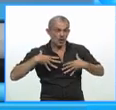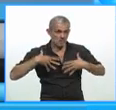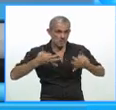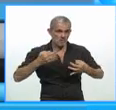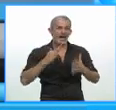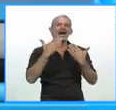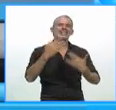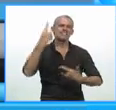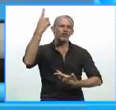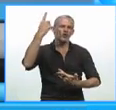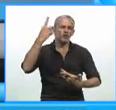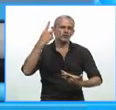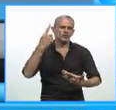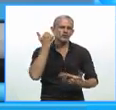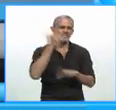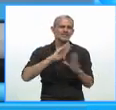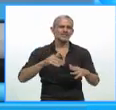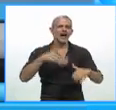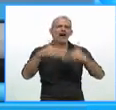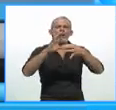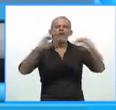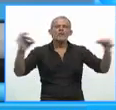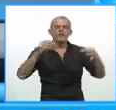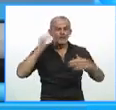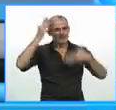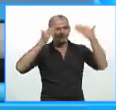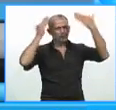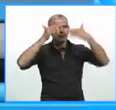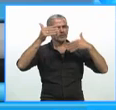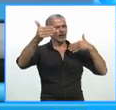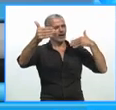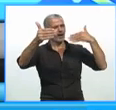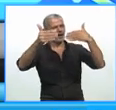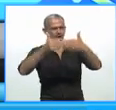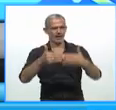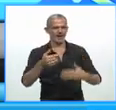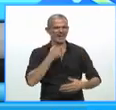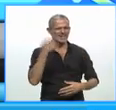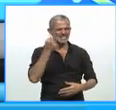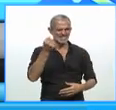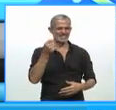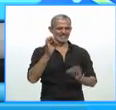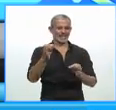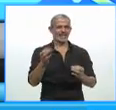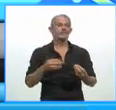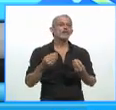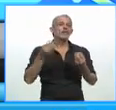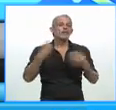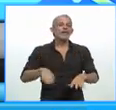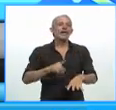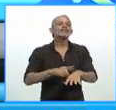gracias a Dios, tengo la zanahoria de los juegos que me ilusiona un montón y claro, quiero darle a eso, ¿no? Y ese tiempo, ¿no?, que vos perdés por producto de la